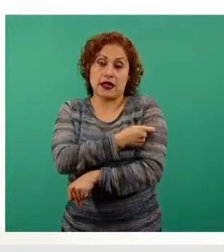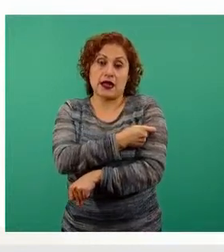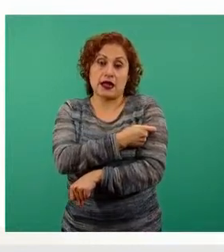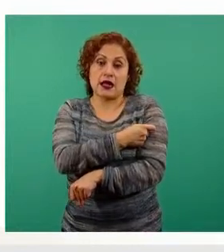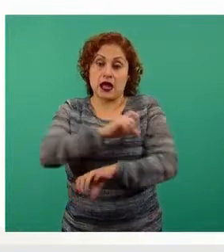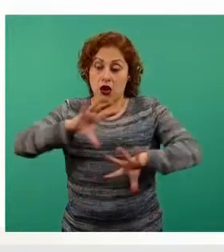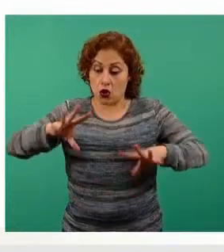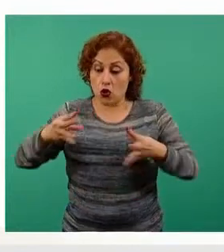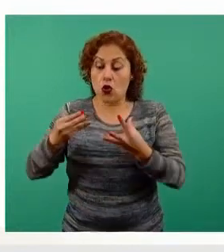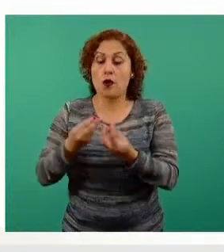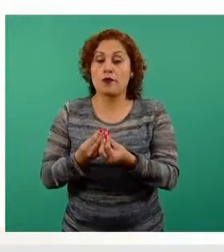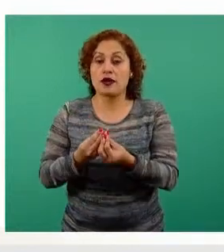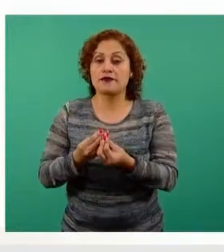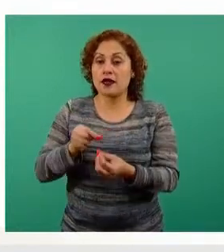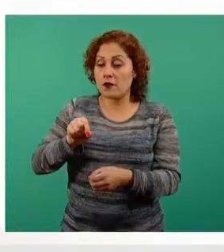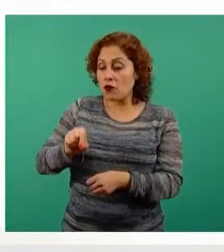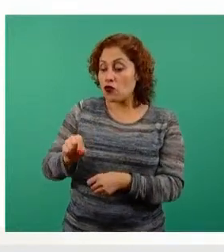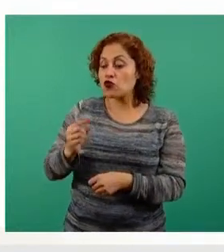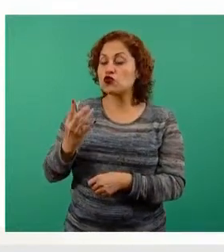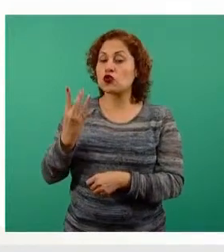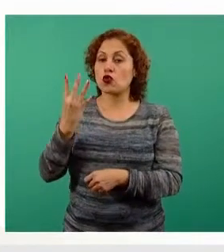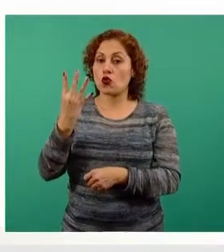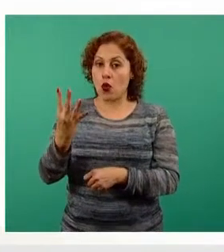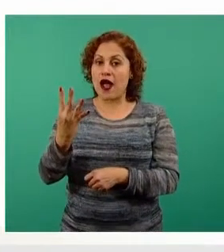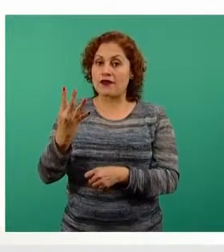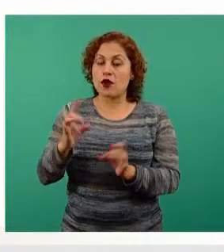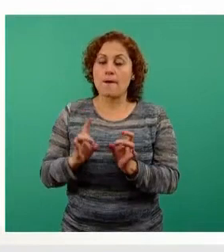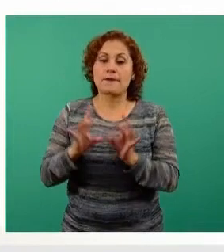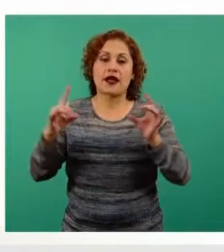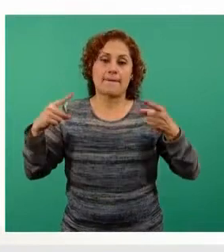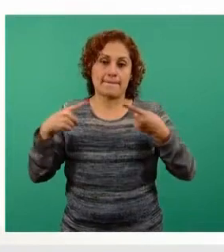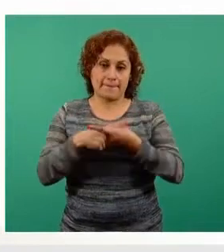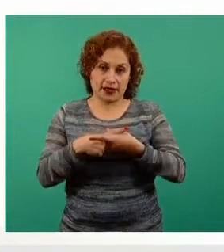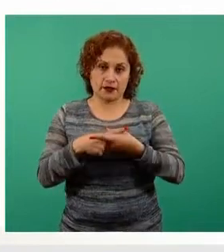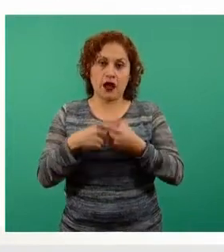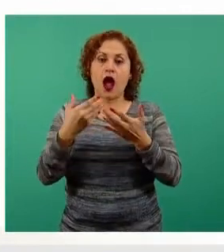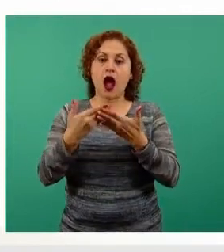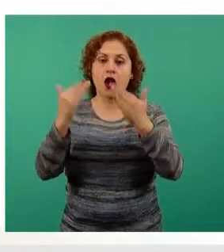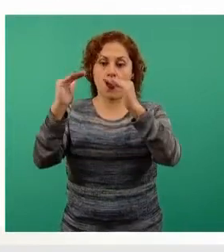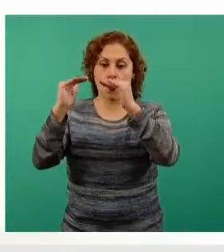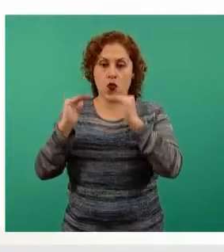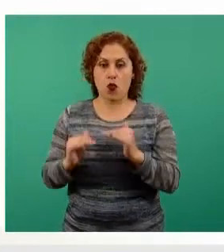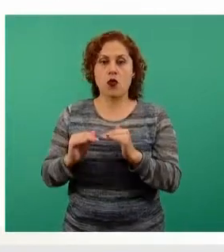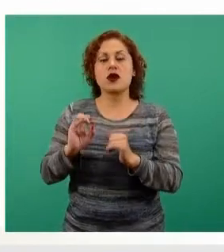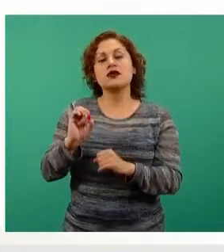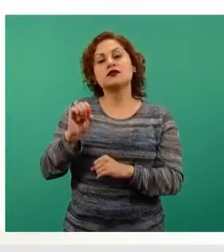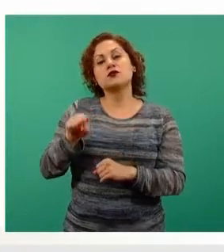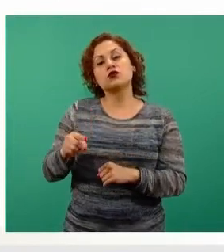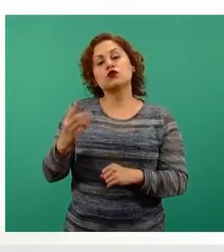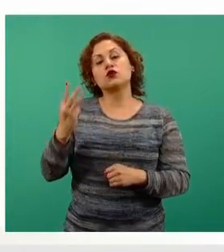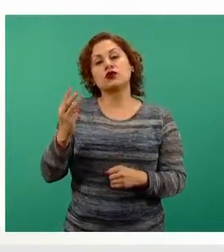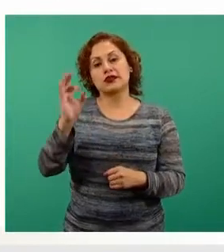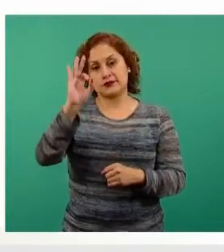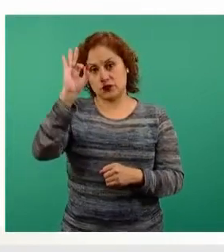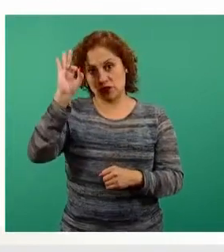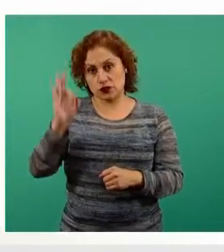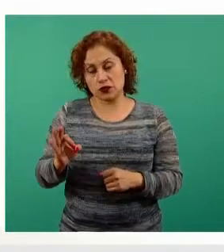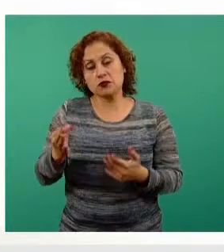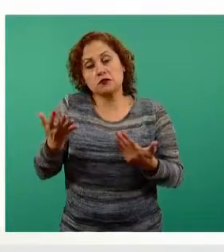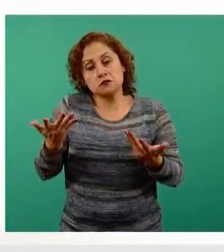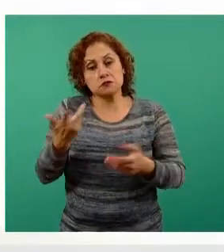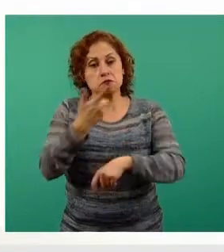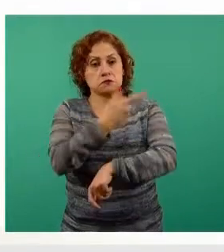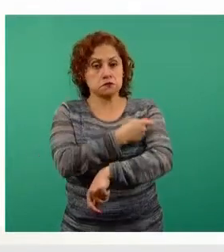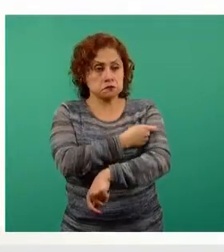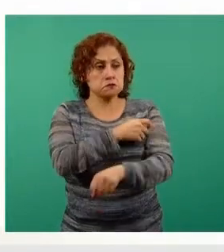0.4 y ya tenemos algunos días en donde esto ha disminuido. Estamos en 0.3, ¿no? Es decir, se ha mantenido obviamente la vacunación, inclusive